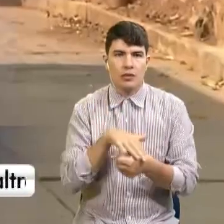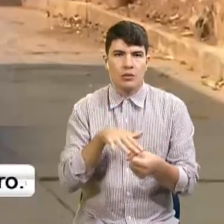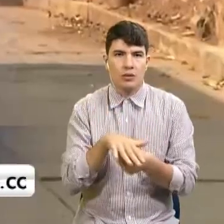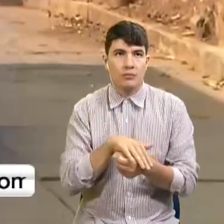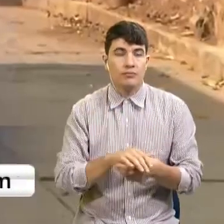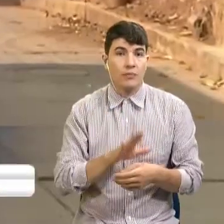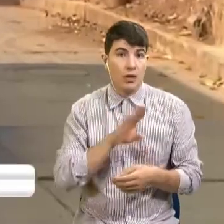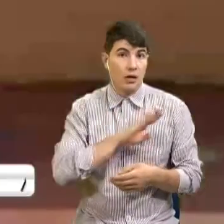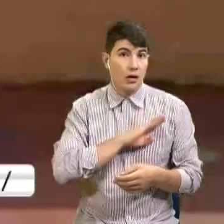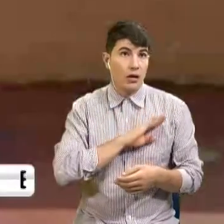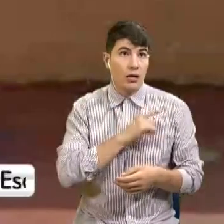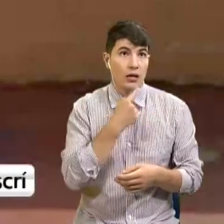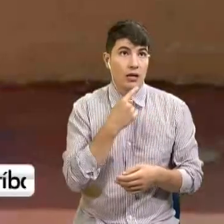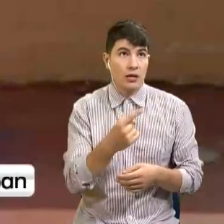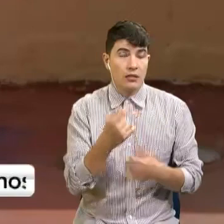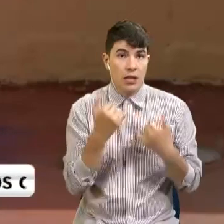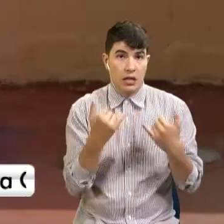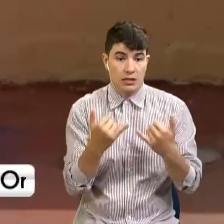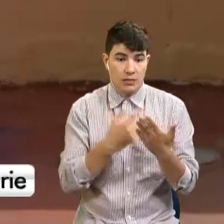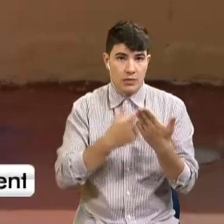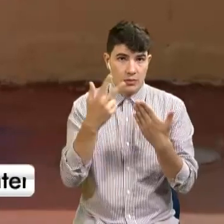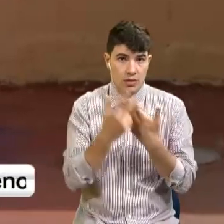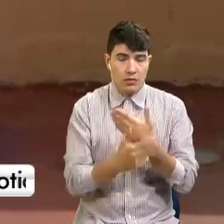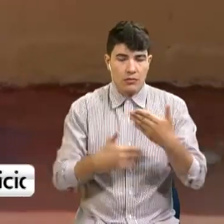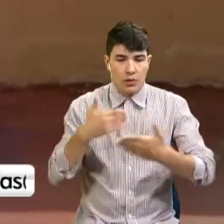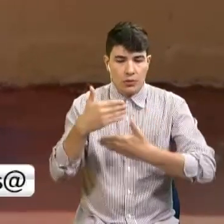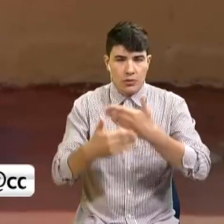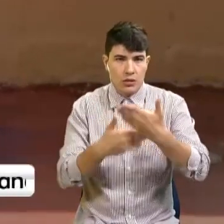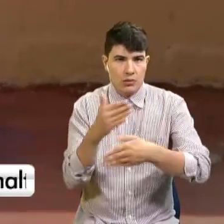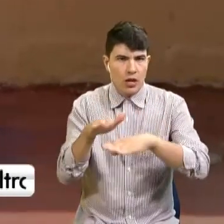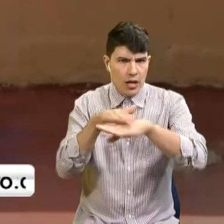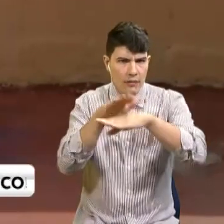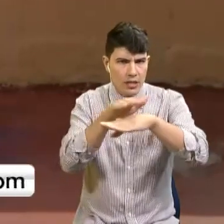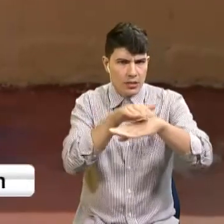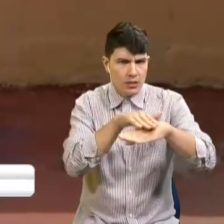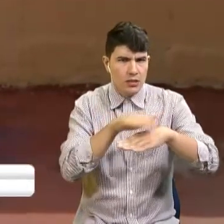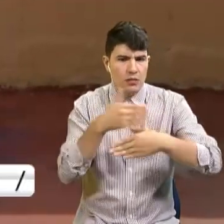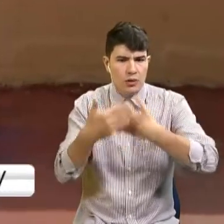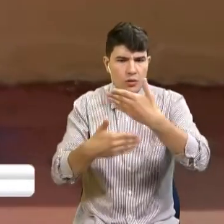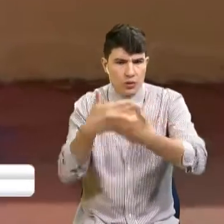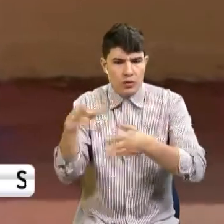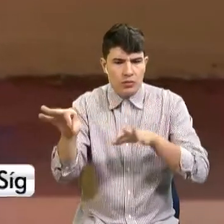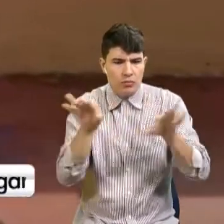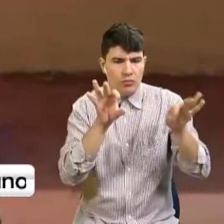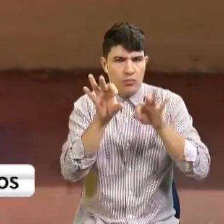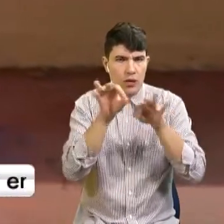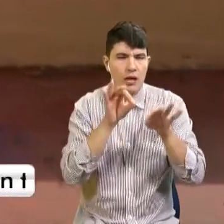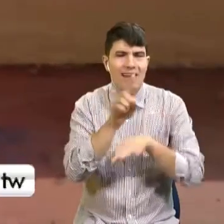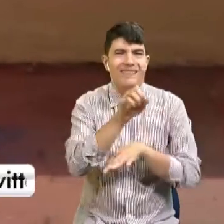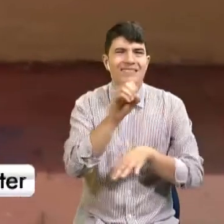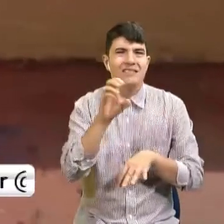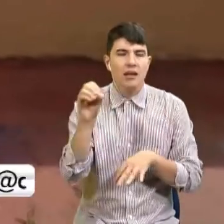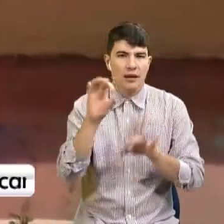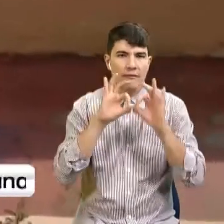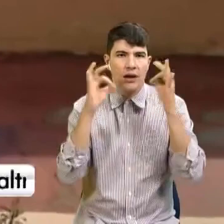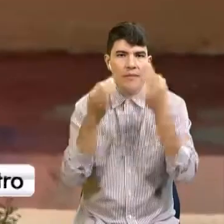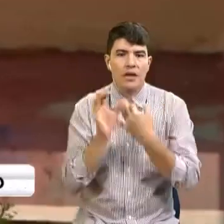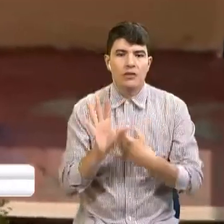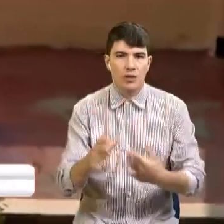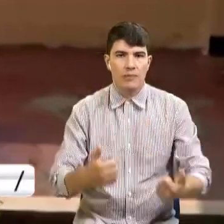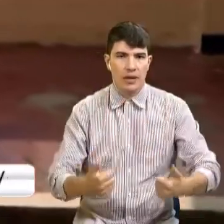El mandatario afirma que en el transcurso del proyecto se estaría informando el proceso de selección para las 100 familias que se